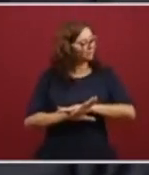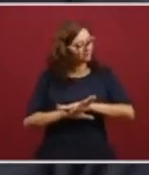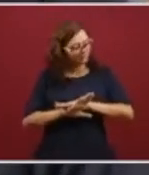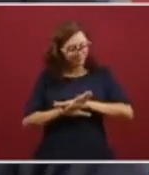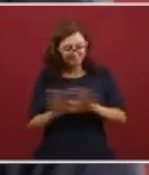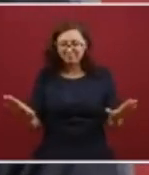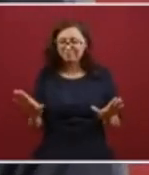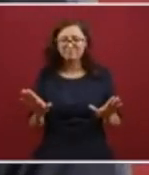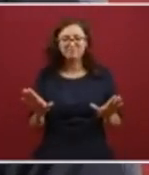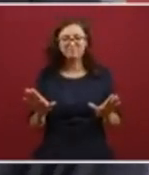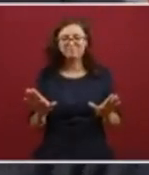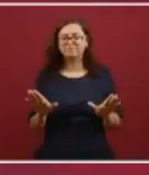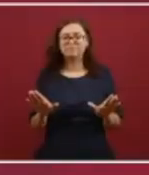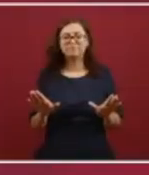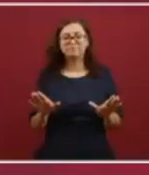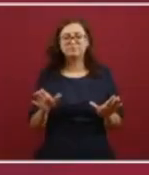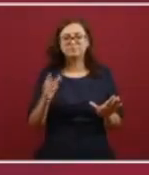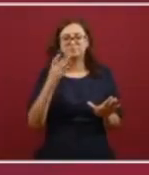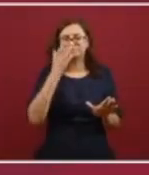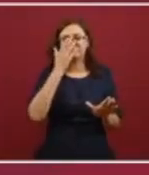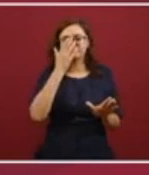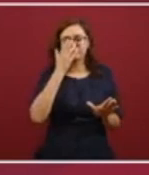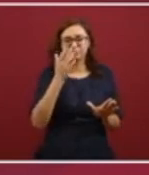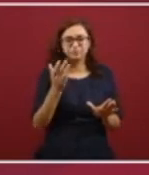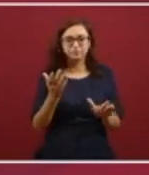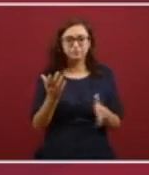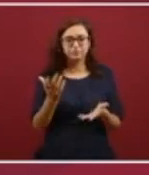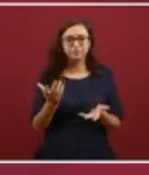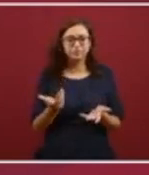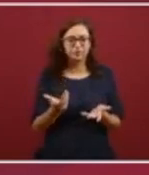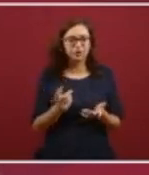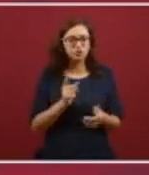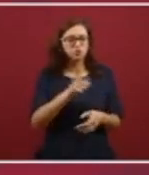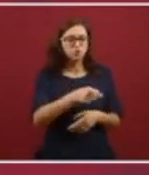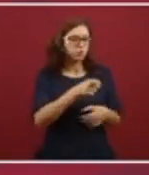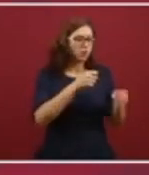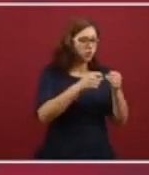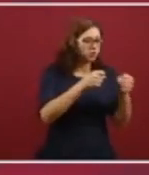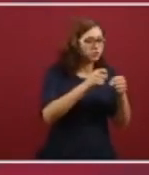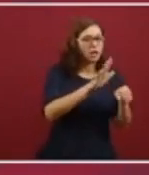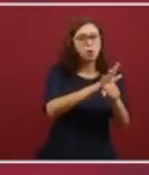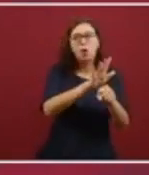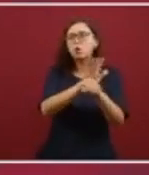ya no importa de qué medio eres,